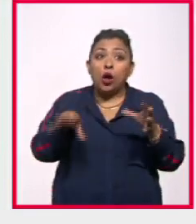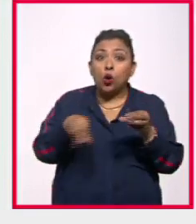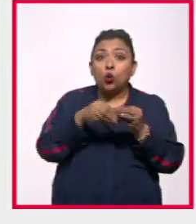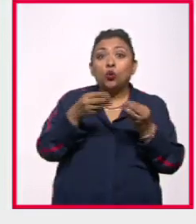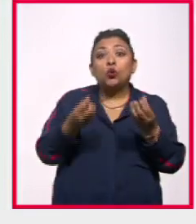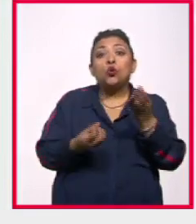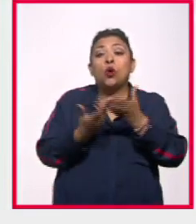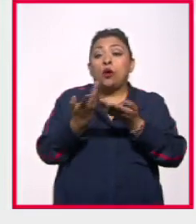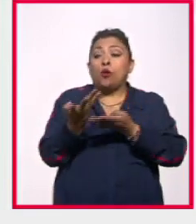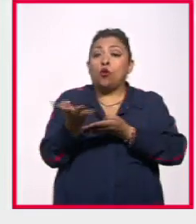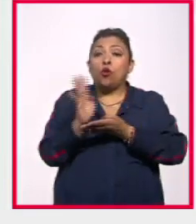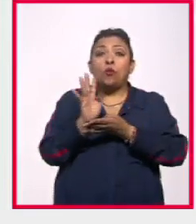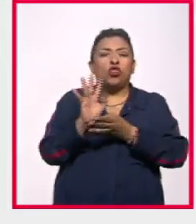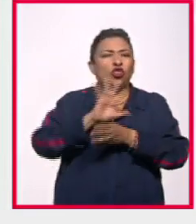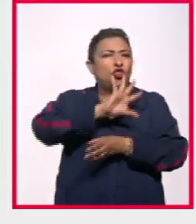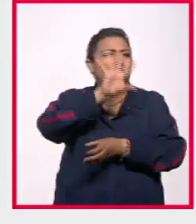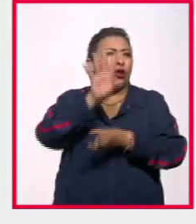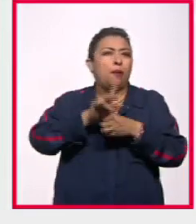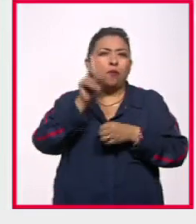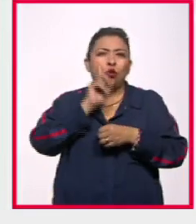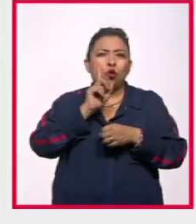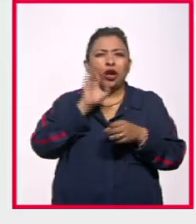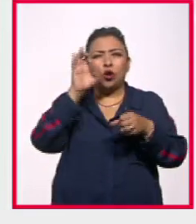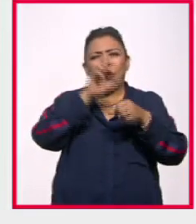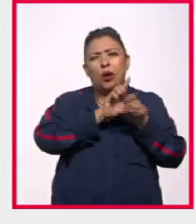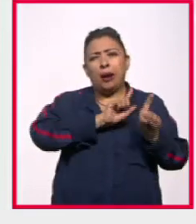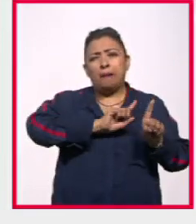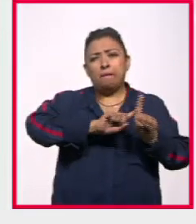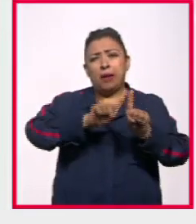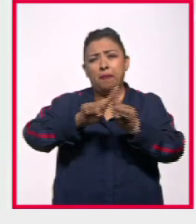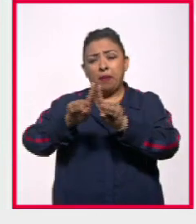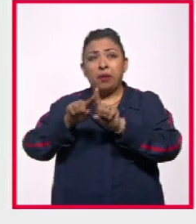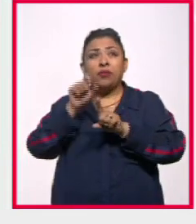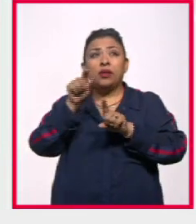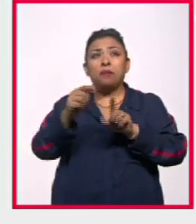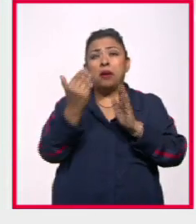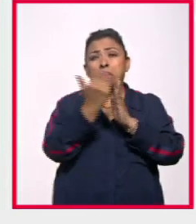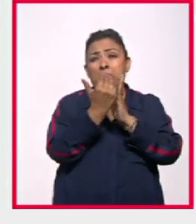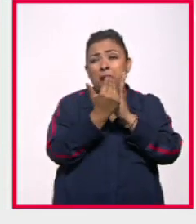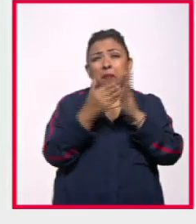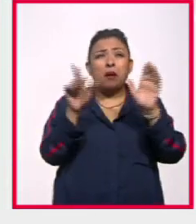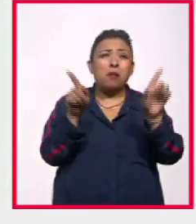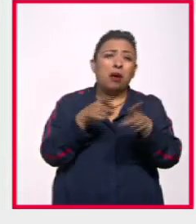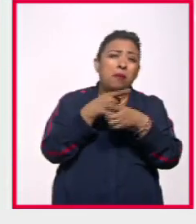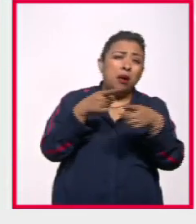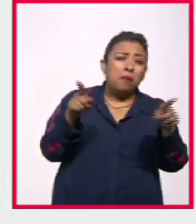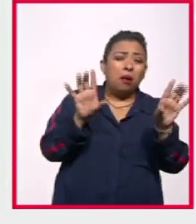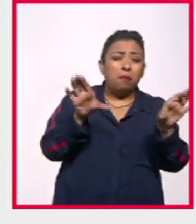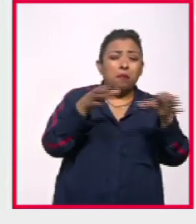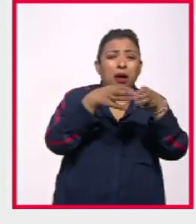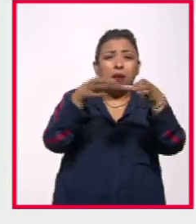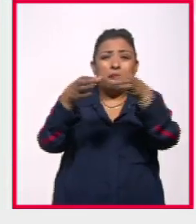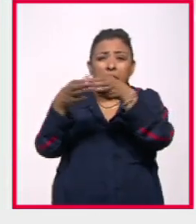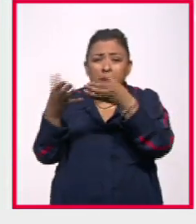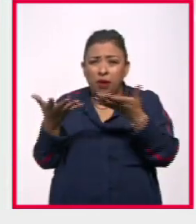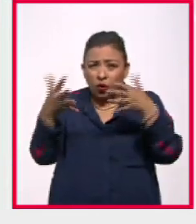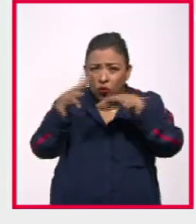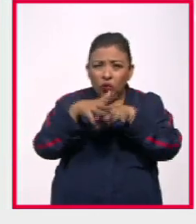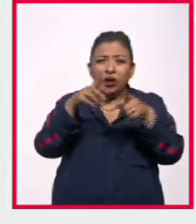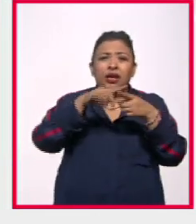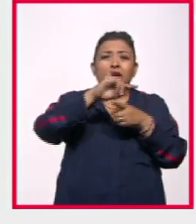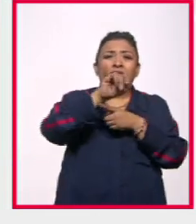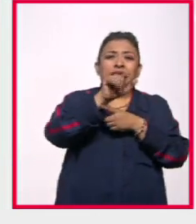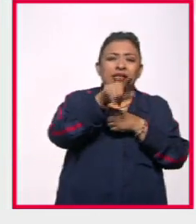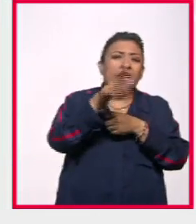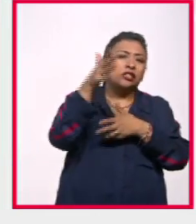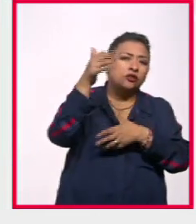banda, completamente femenina y multicultural, además de un repertorio en el que se mezclan géneros como el jazz con flamenco